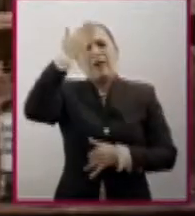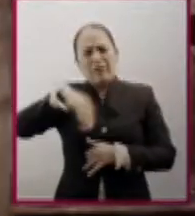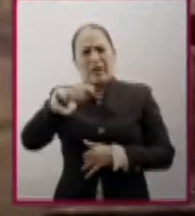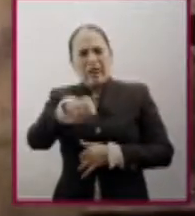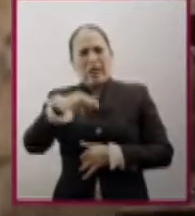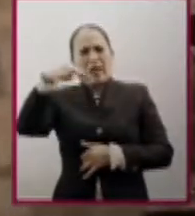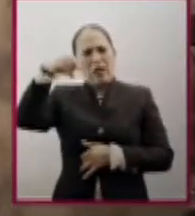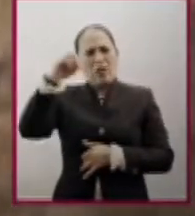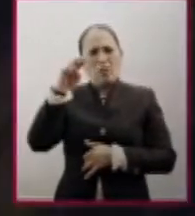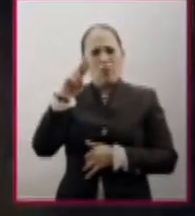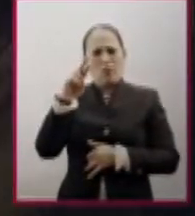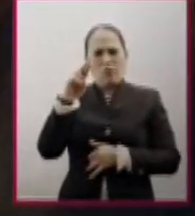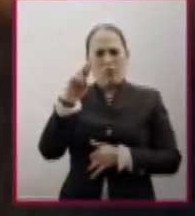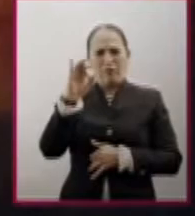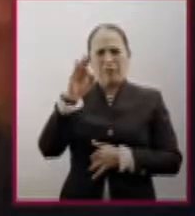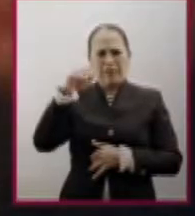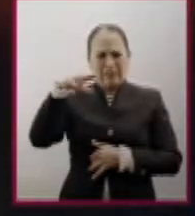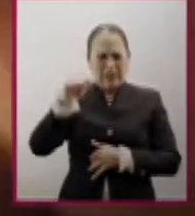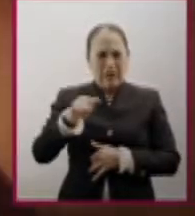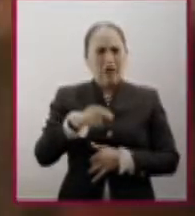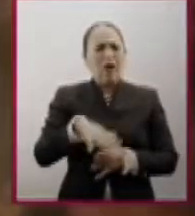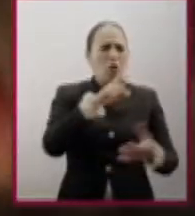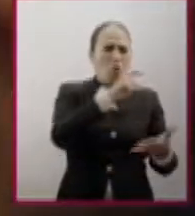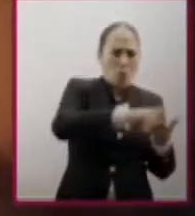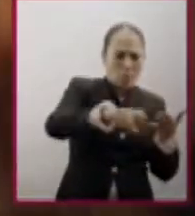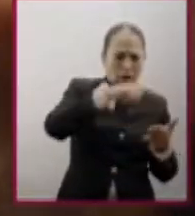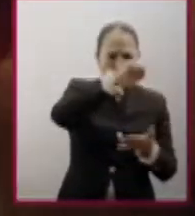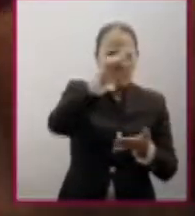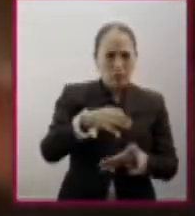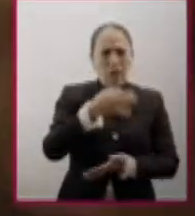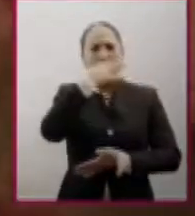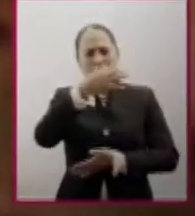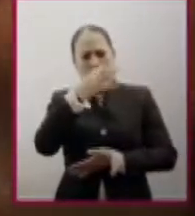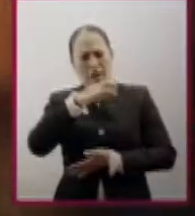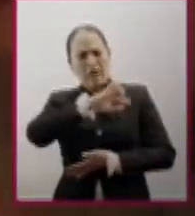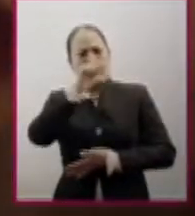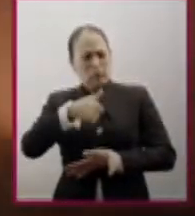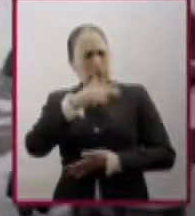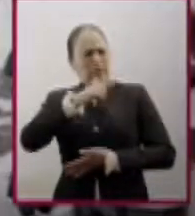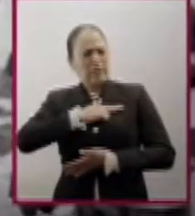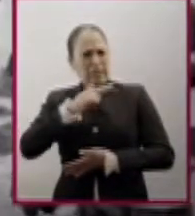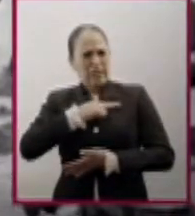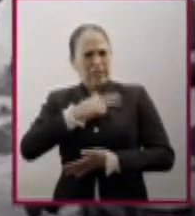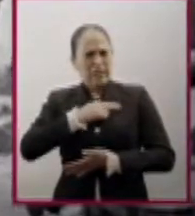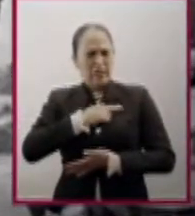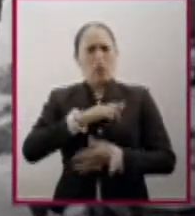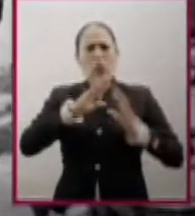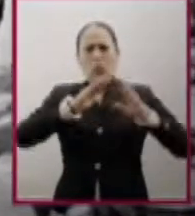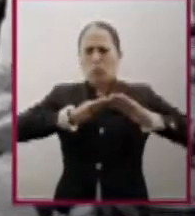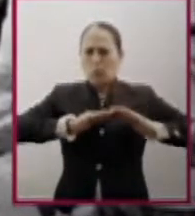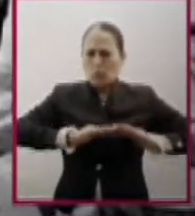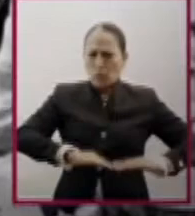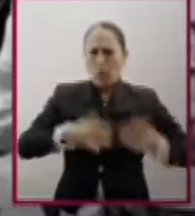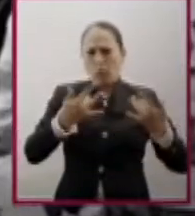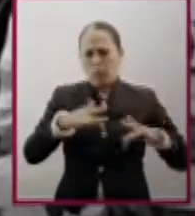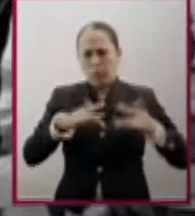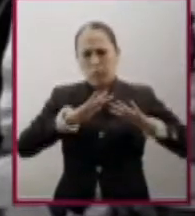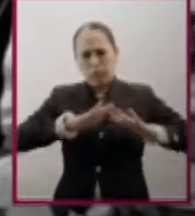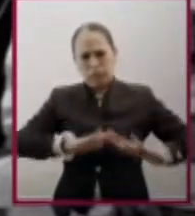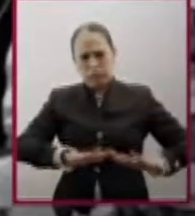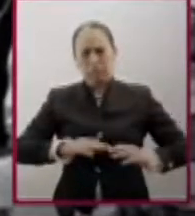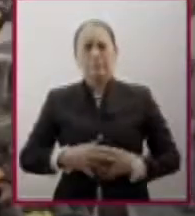la morfina, automedicarse y así aliviar los dolores provocados por una herida de combate en el pecho. En